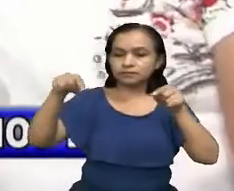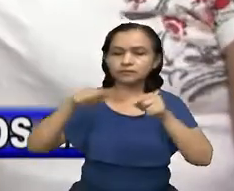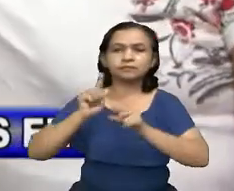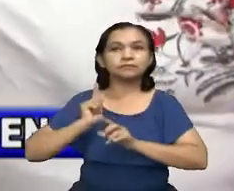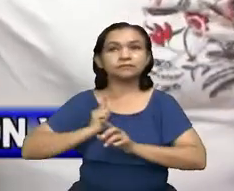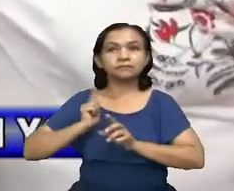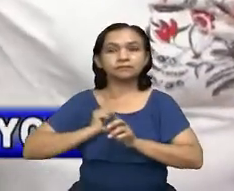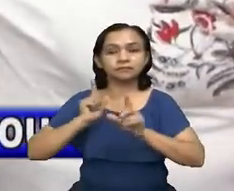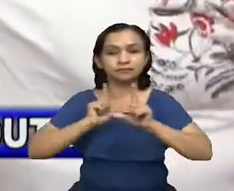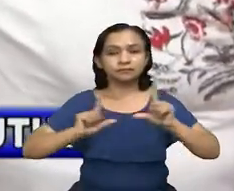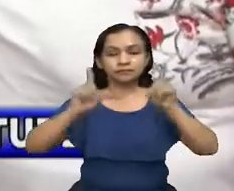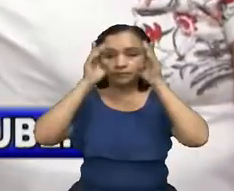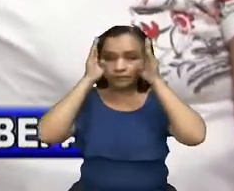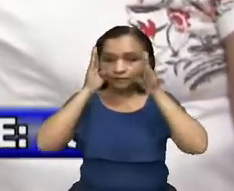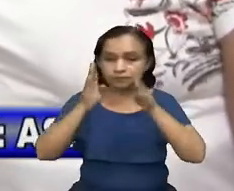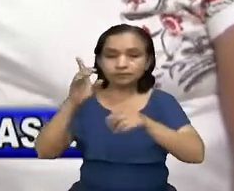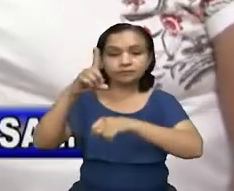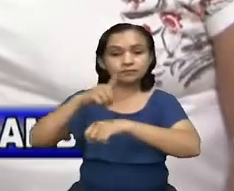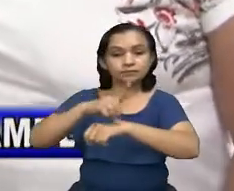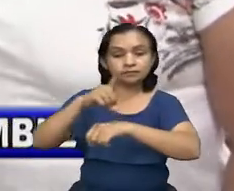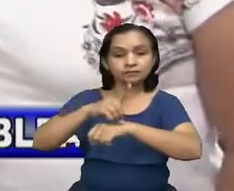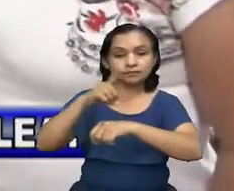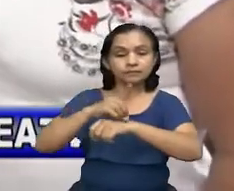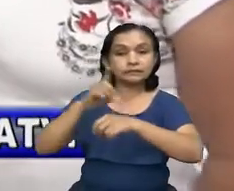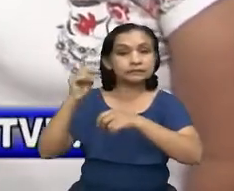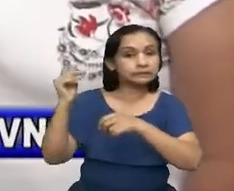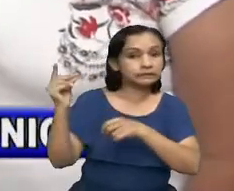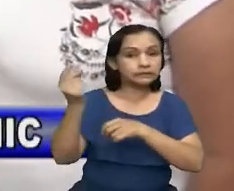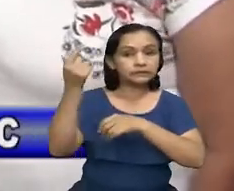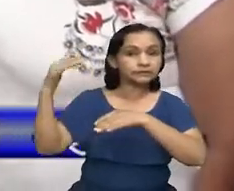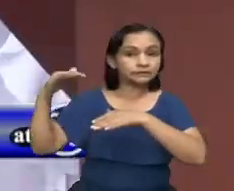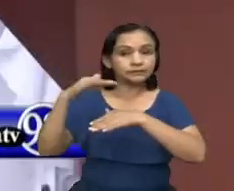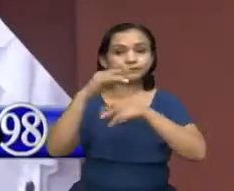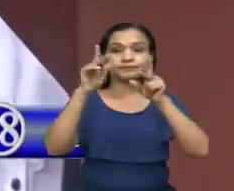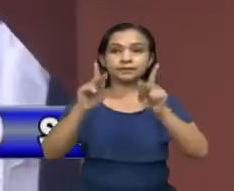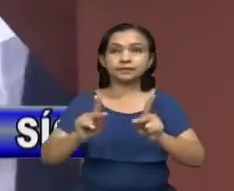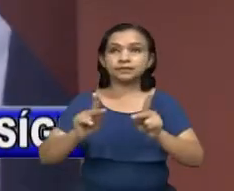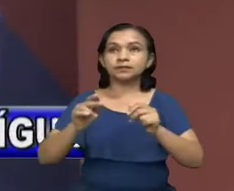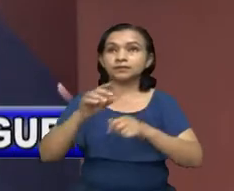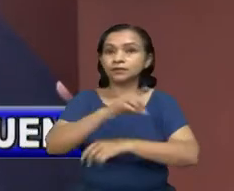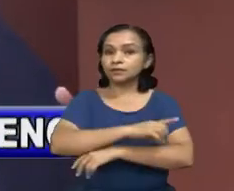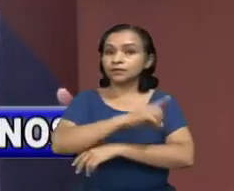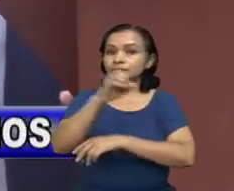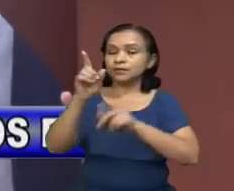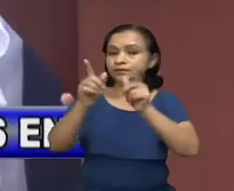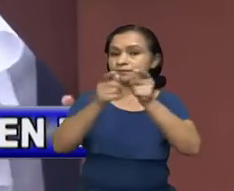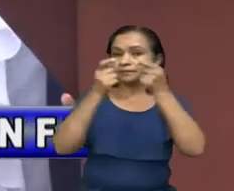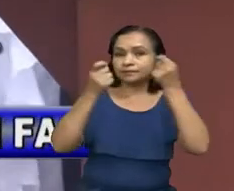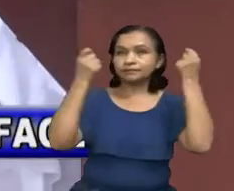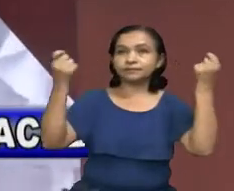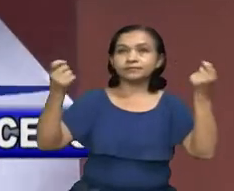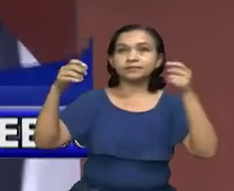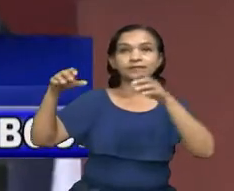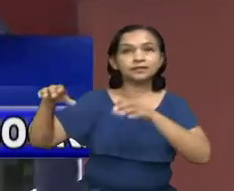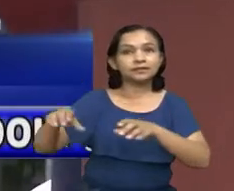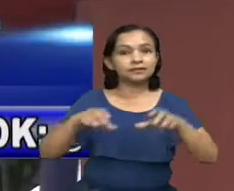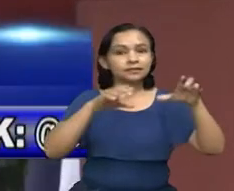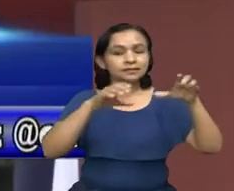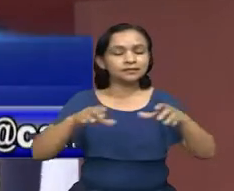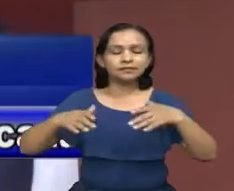también con un área de consulta externa y emergencia. Hoy estamos celebrando esta gran